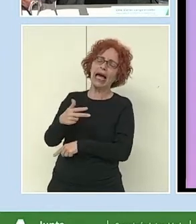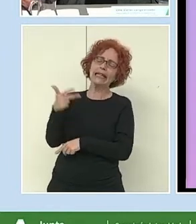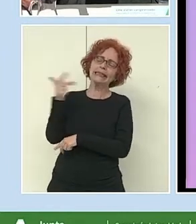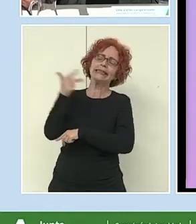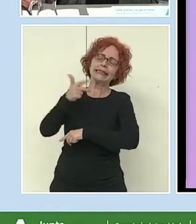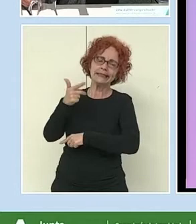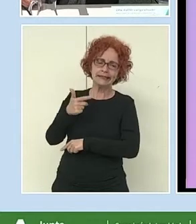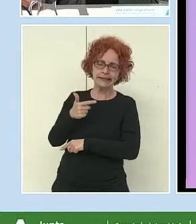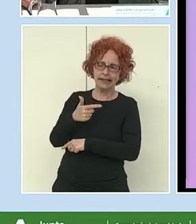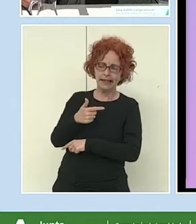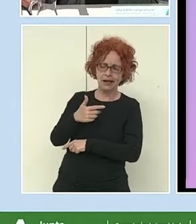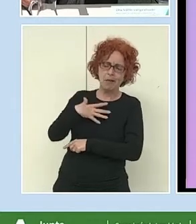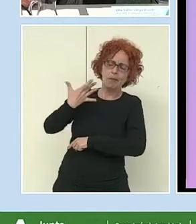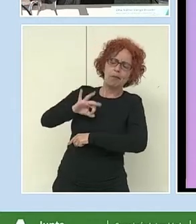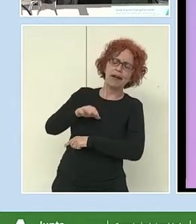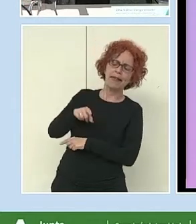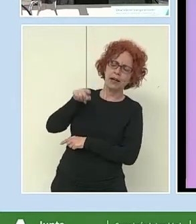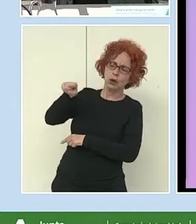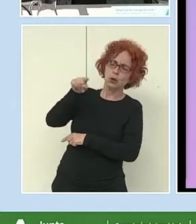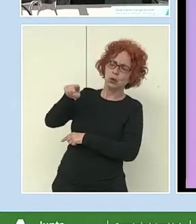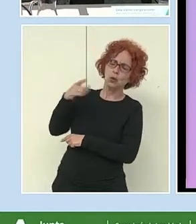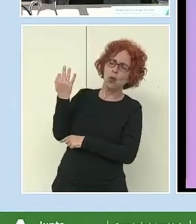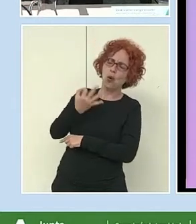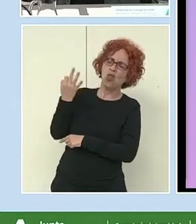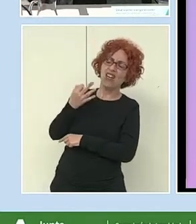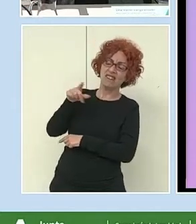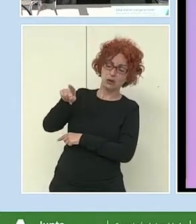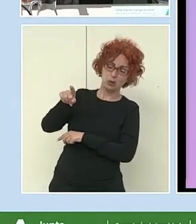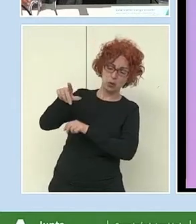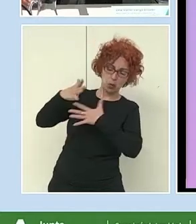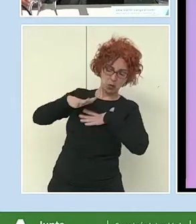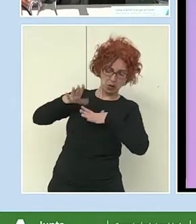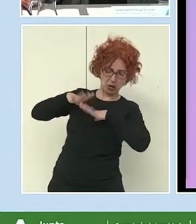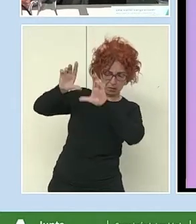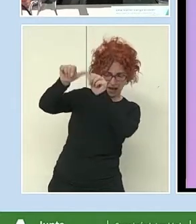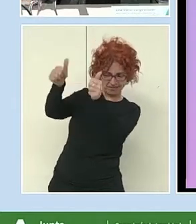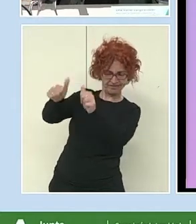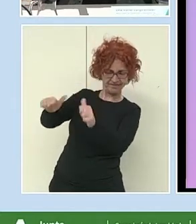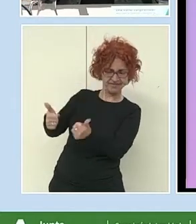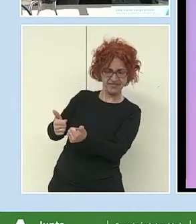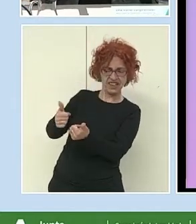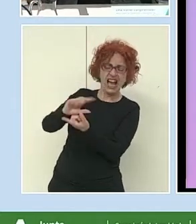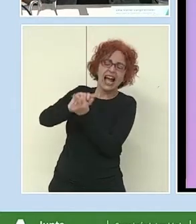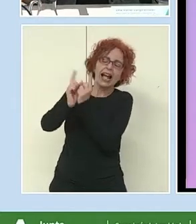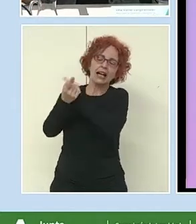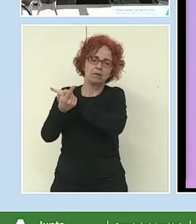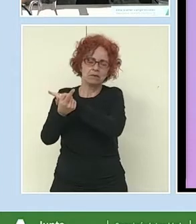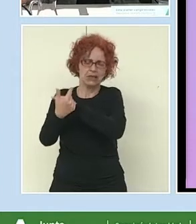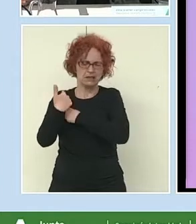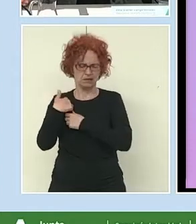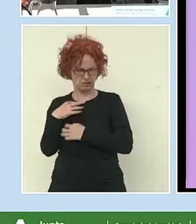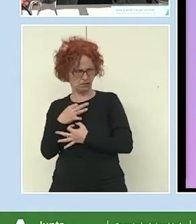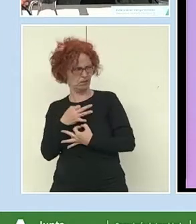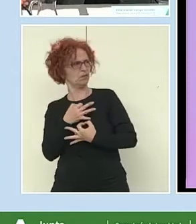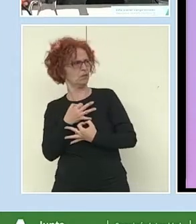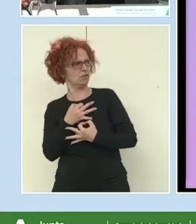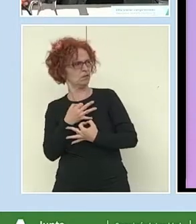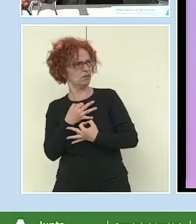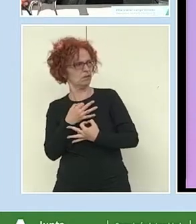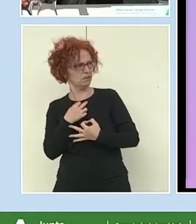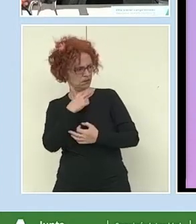lo mejor deberías venir vestida de tal forma o eso lo he vivido yo en primera persona